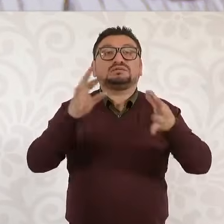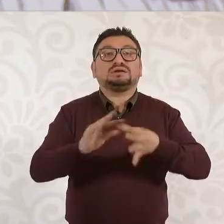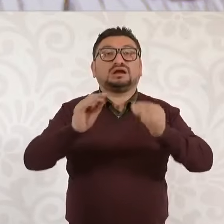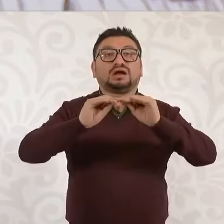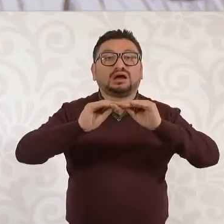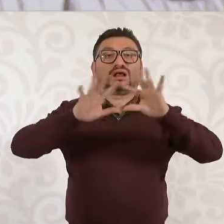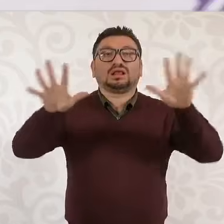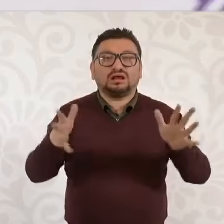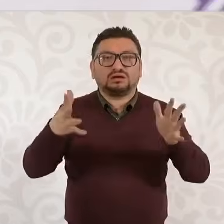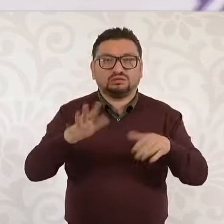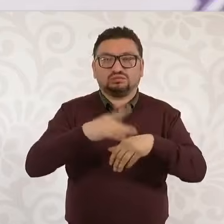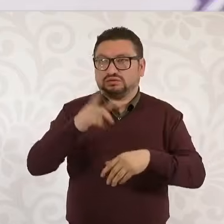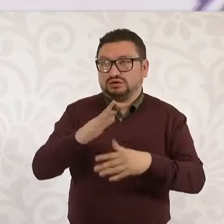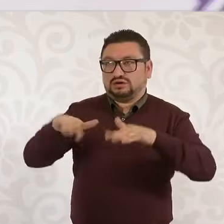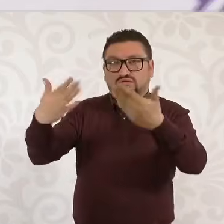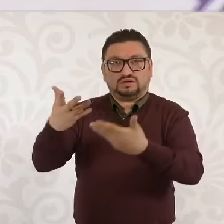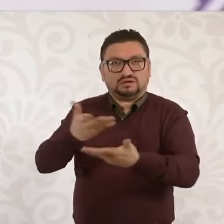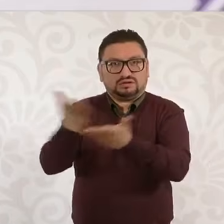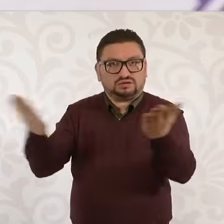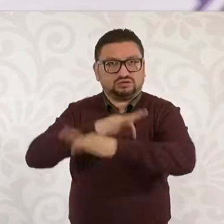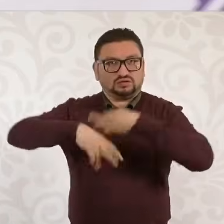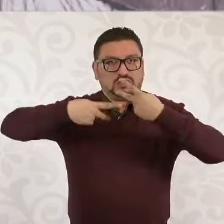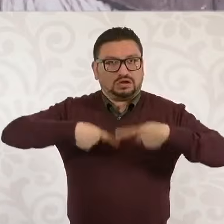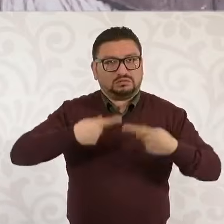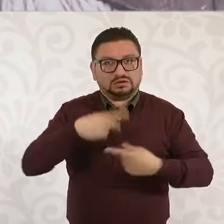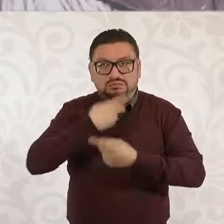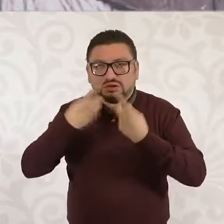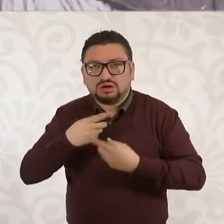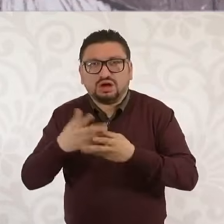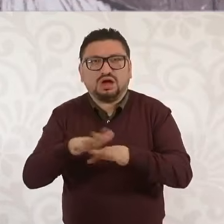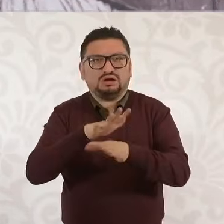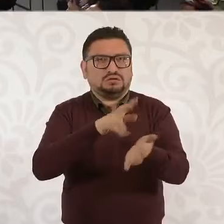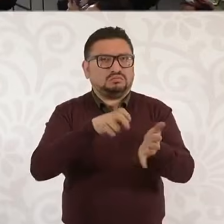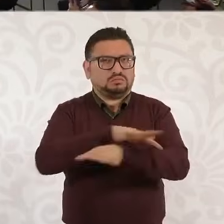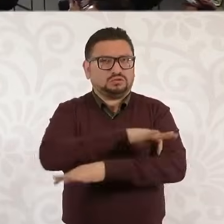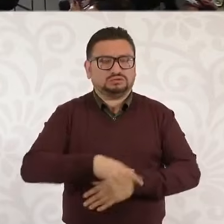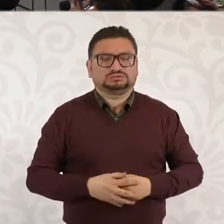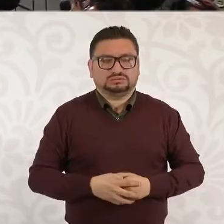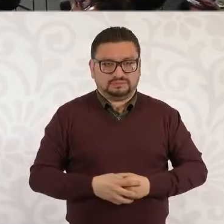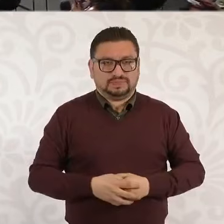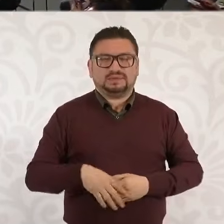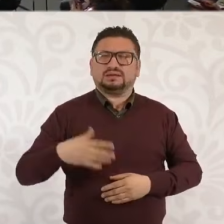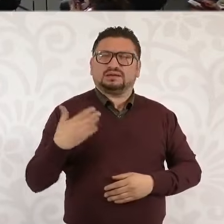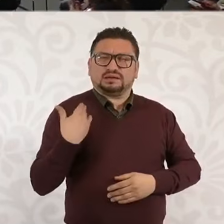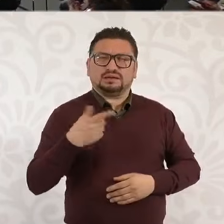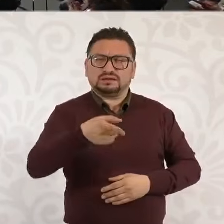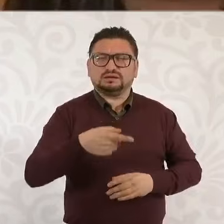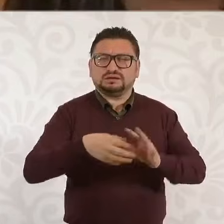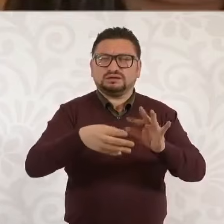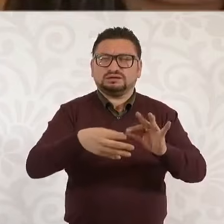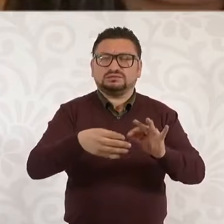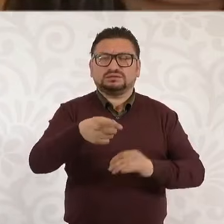nosotros, que es lo que nos ha dicho la gente, para cambiar esa posición. En su discurso hace un momento acaba de señalar